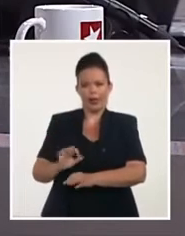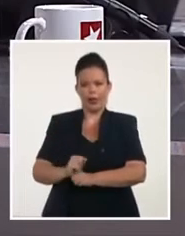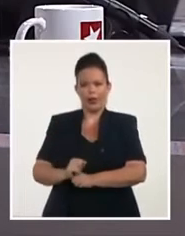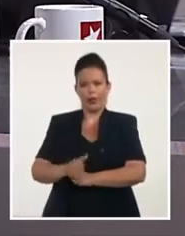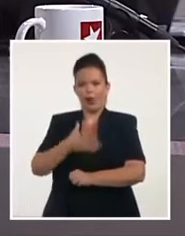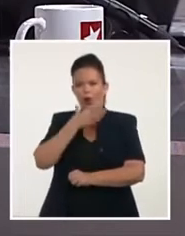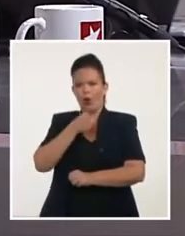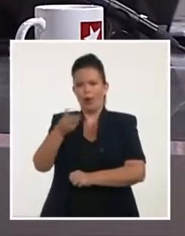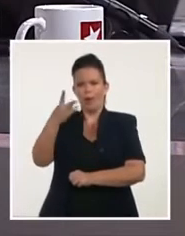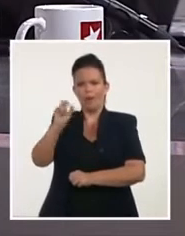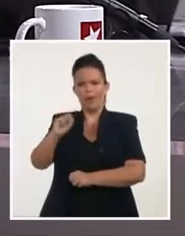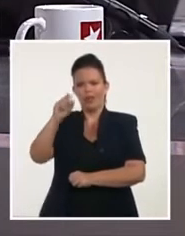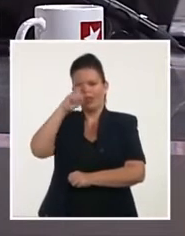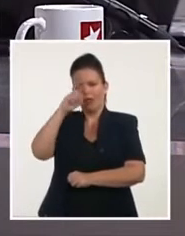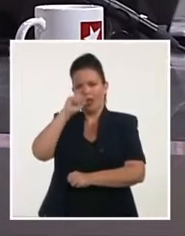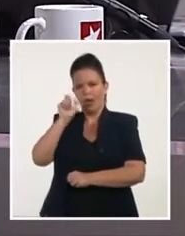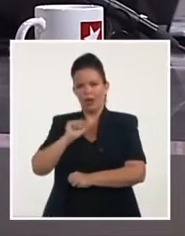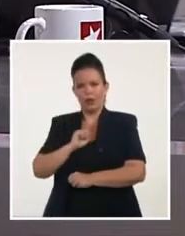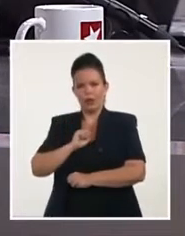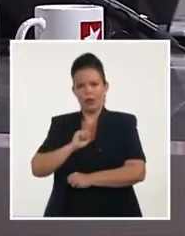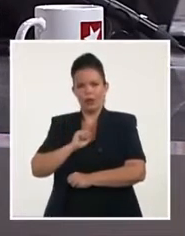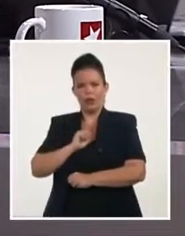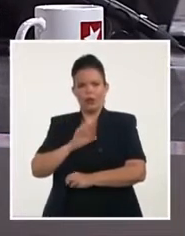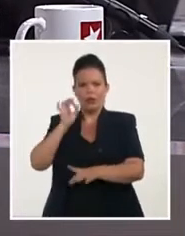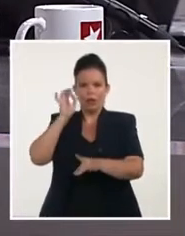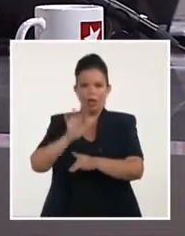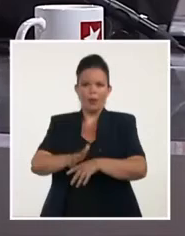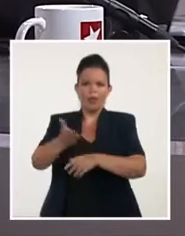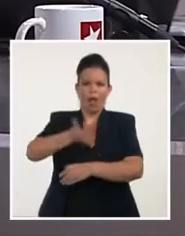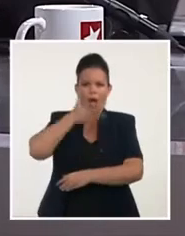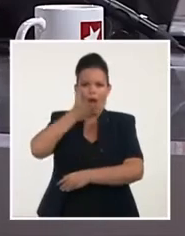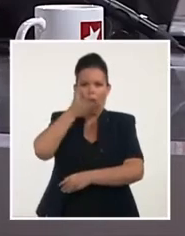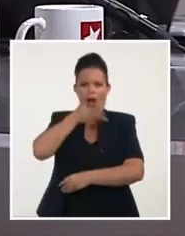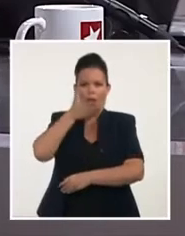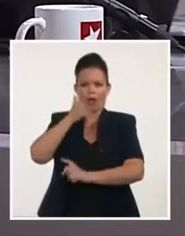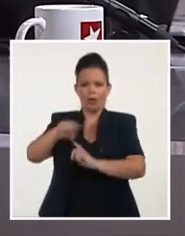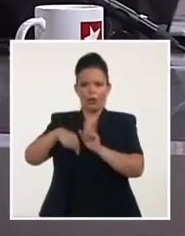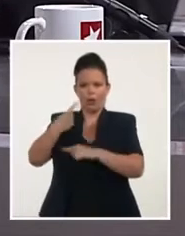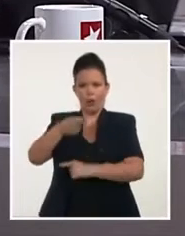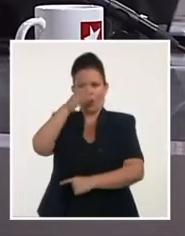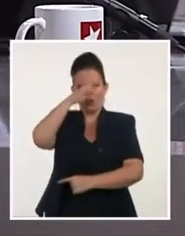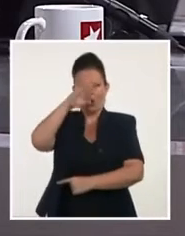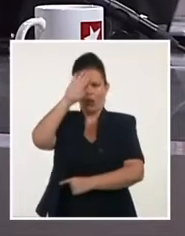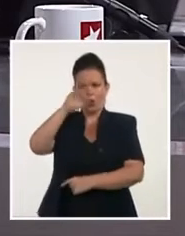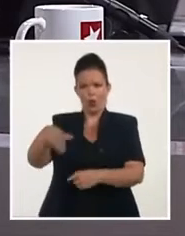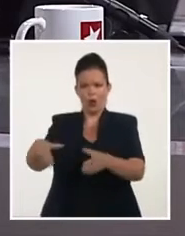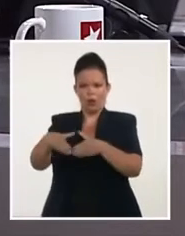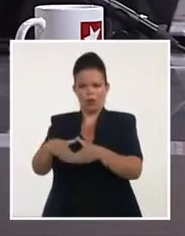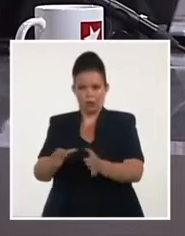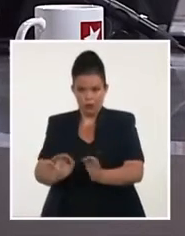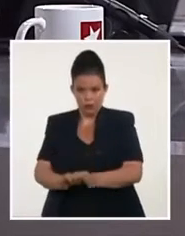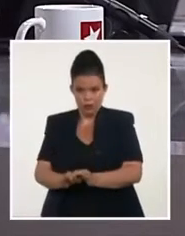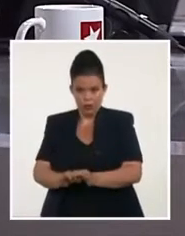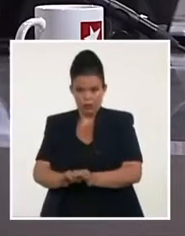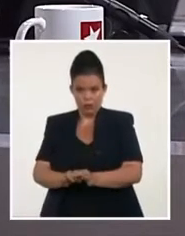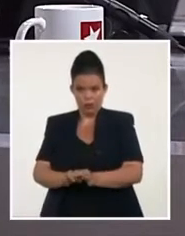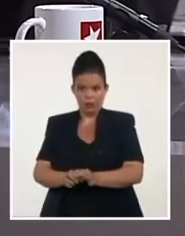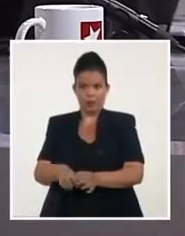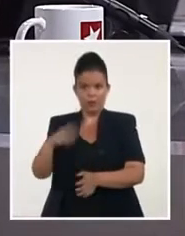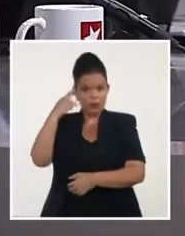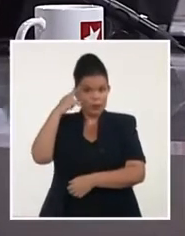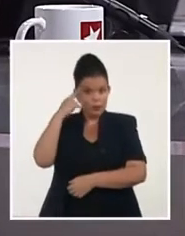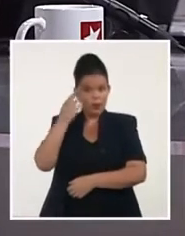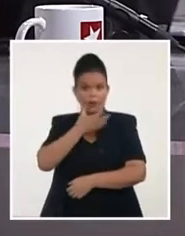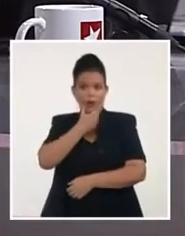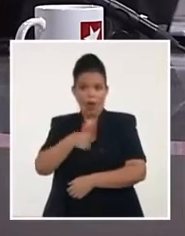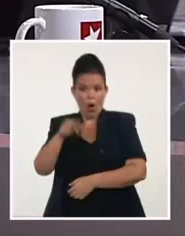se convierte en el gurú sobre Cuba para todos los medios transnacionales de la derecha. Es decir, este muchacho que genera tweets desde Argentina ya convocando